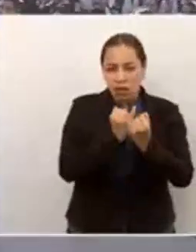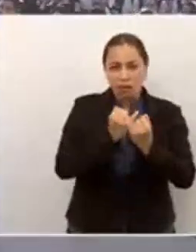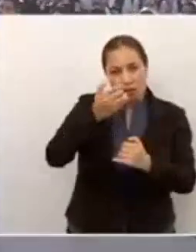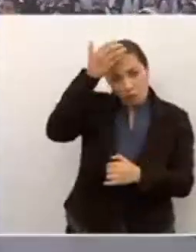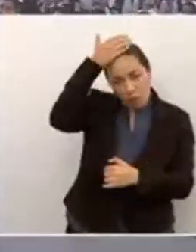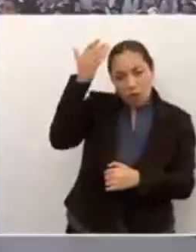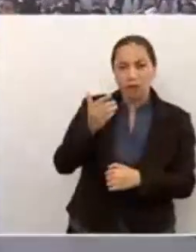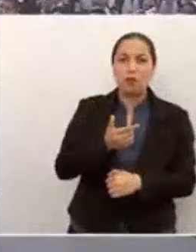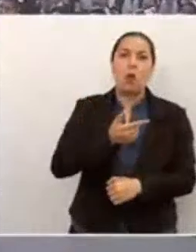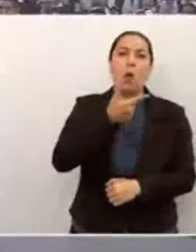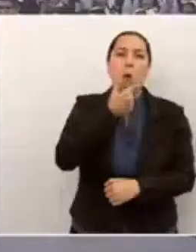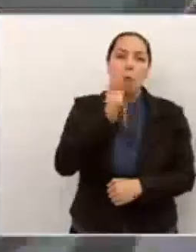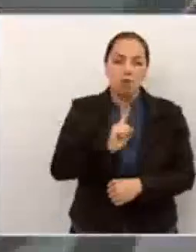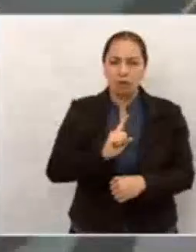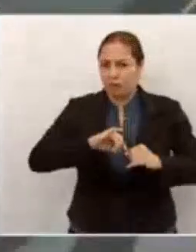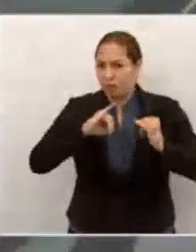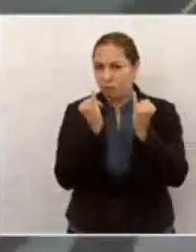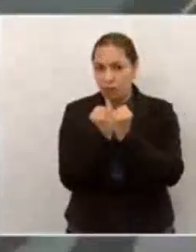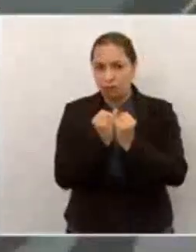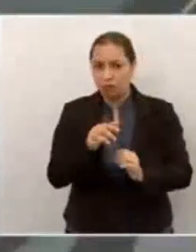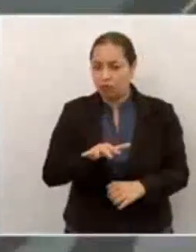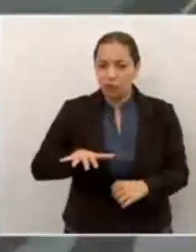trabajadores de la salud.